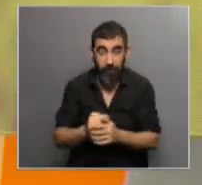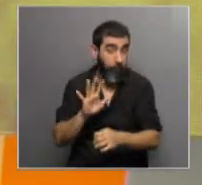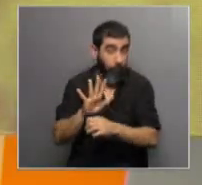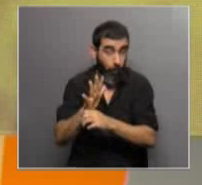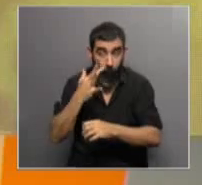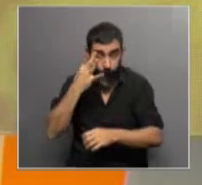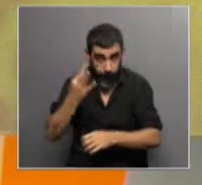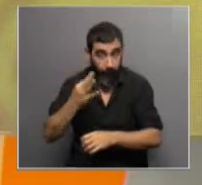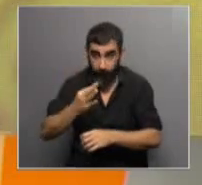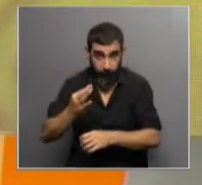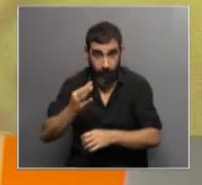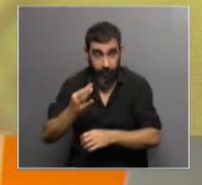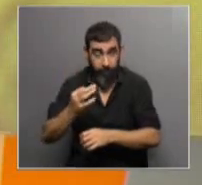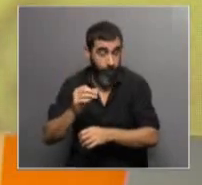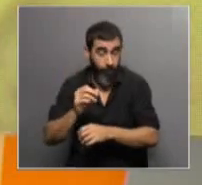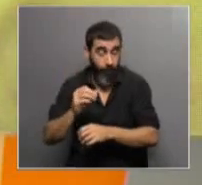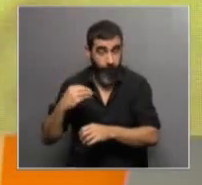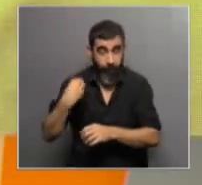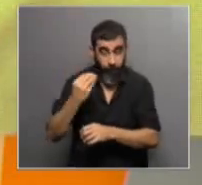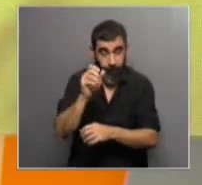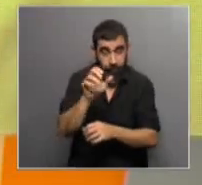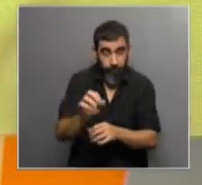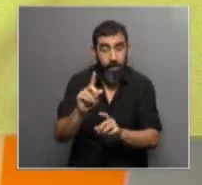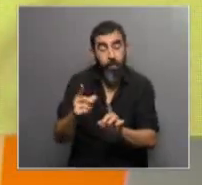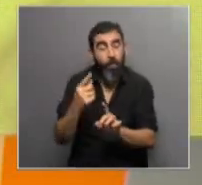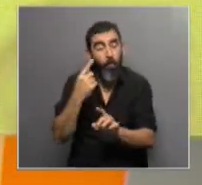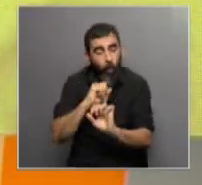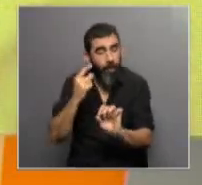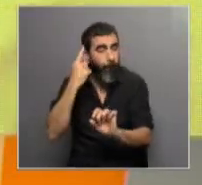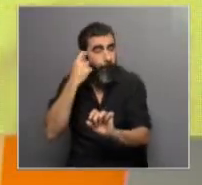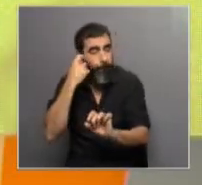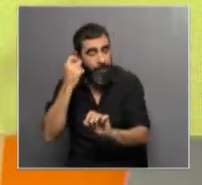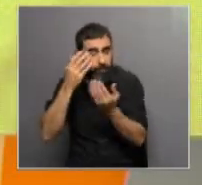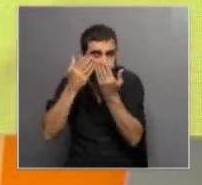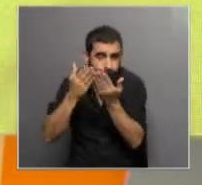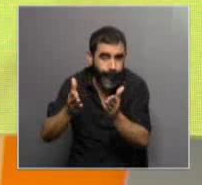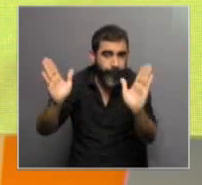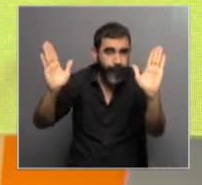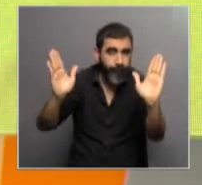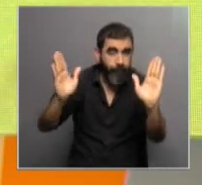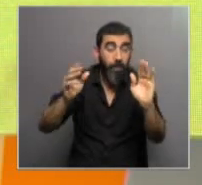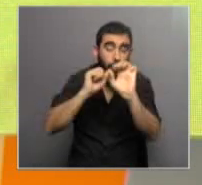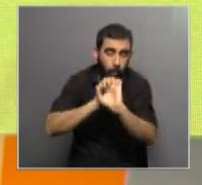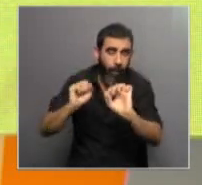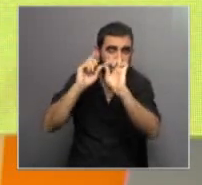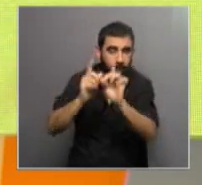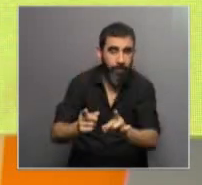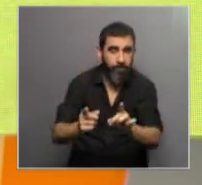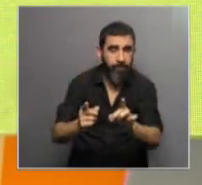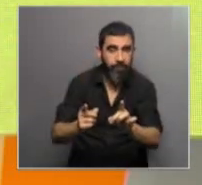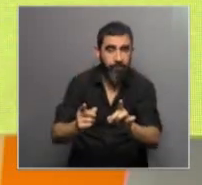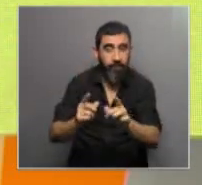si fuera y también es un modelo de experimentación que abre muchísimas puertas y que también permite también